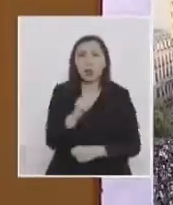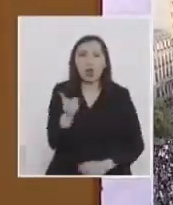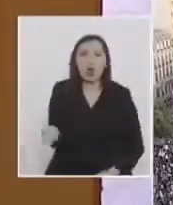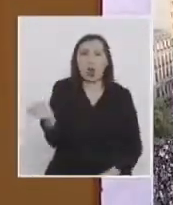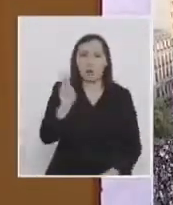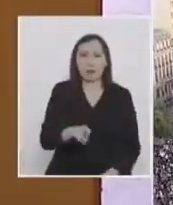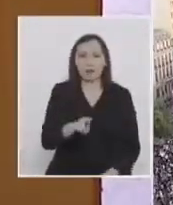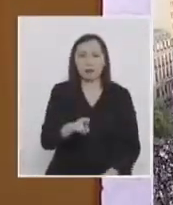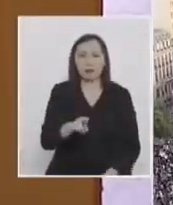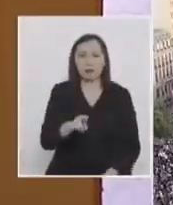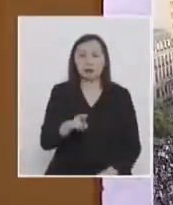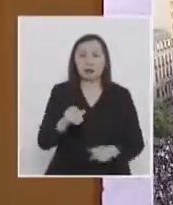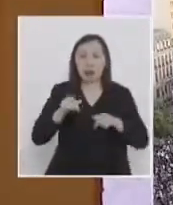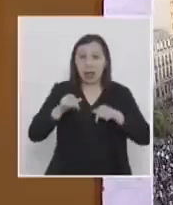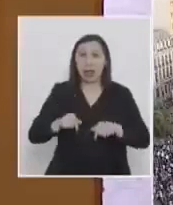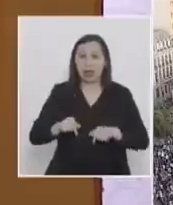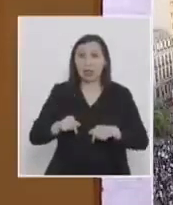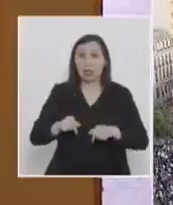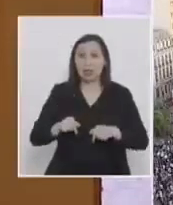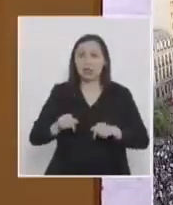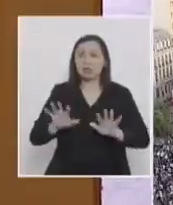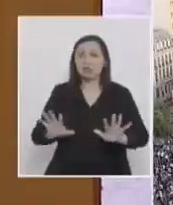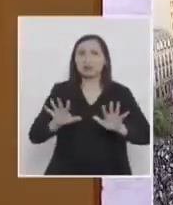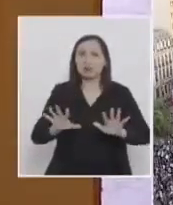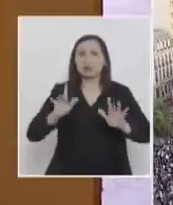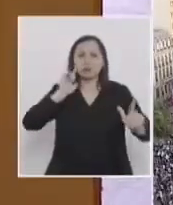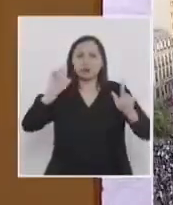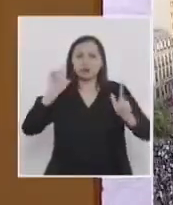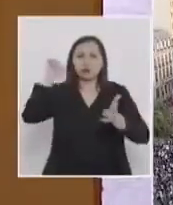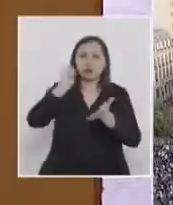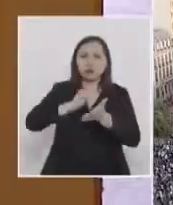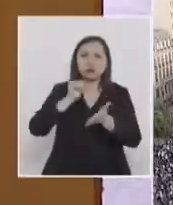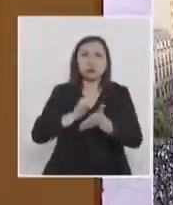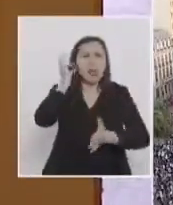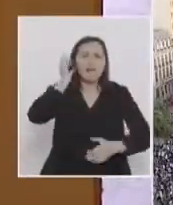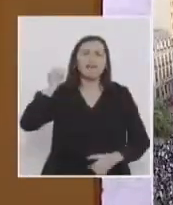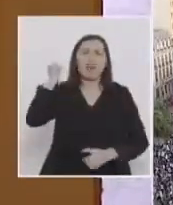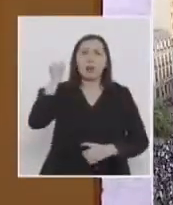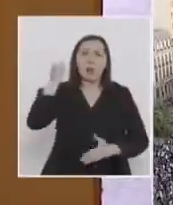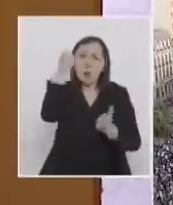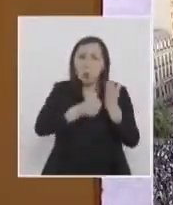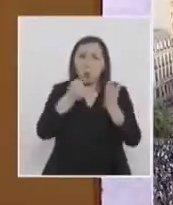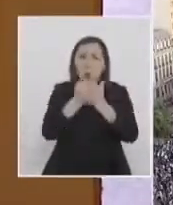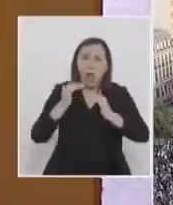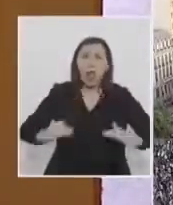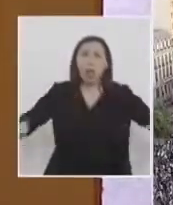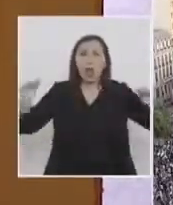repetición. Por acá resuena el clamor feminista y su lucha por la igualdad.